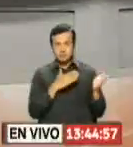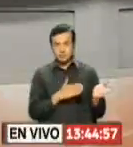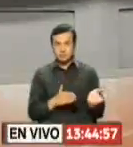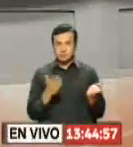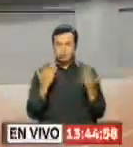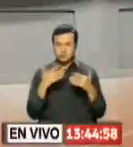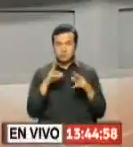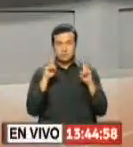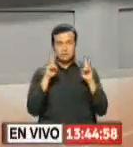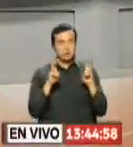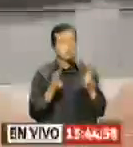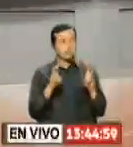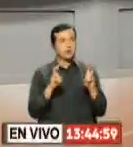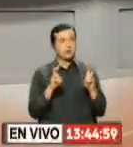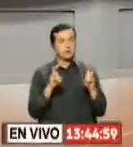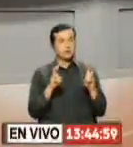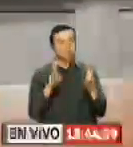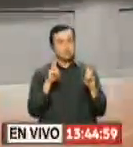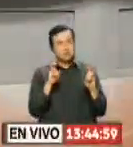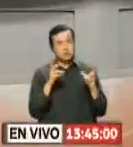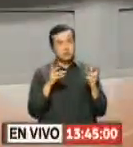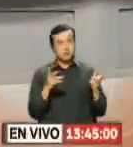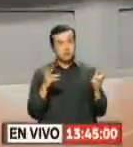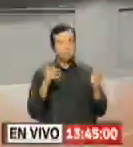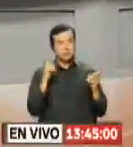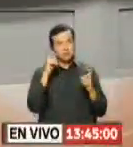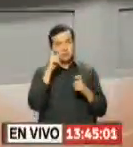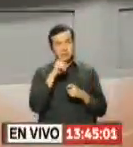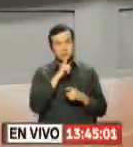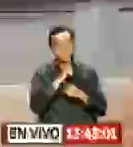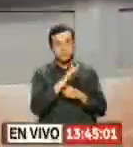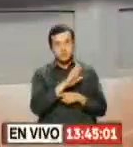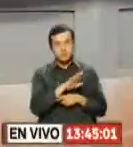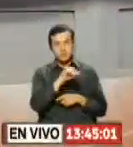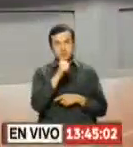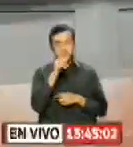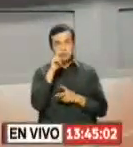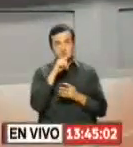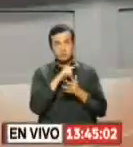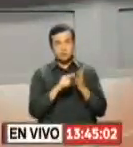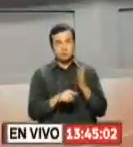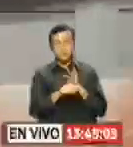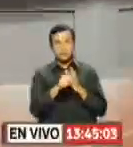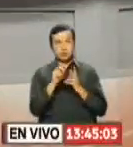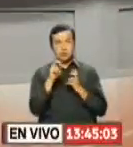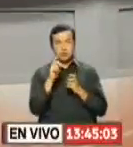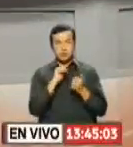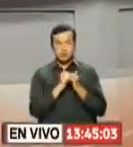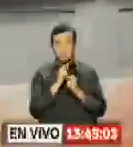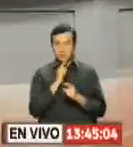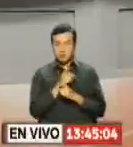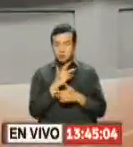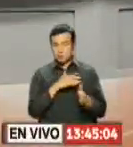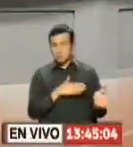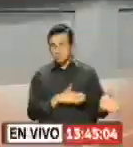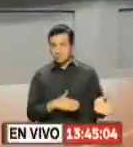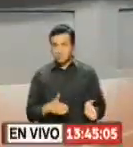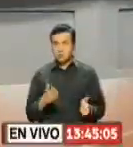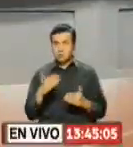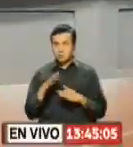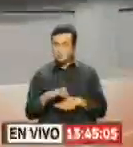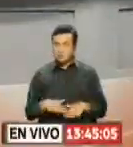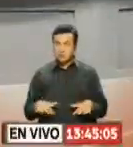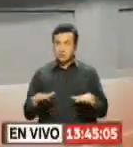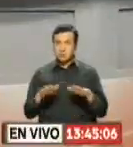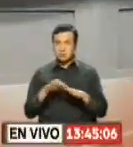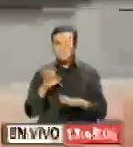pasar de los temas un poco complejos a otros, pero en otro ámbito que es el deportivo, Fabio. Exactamente, ya se encuentra con